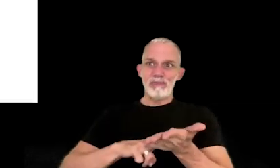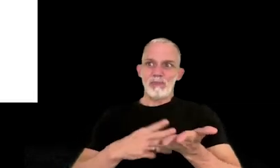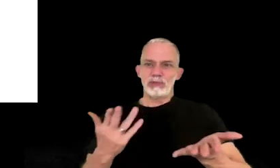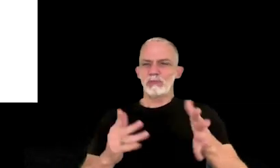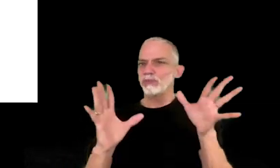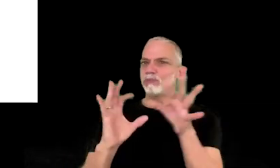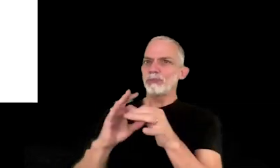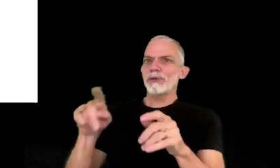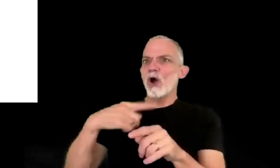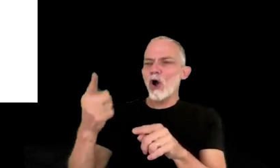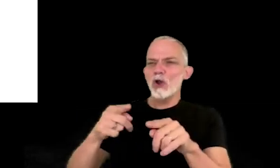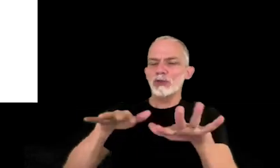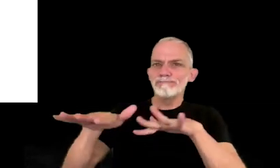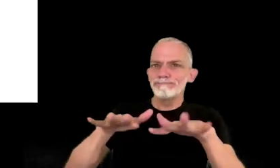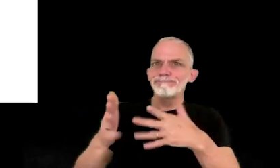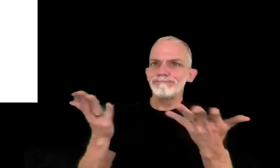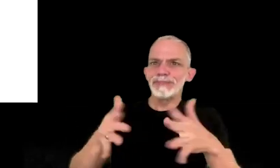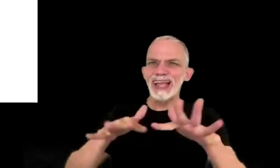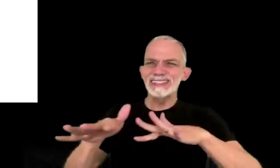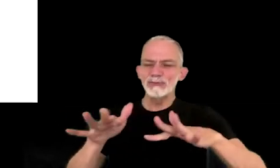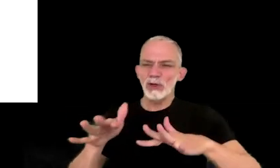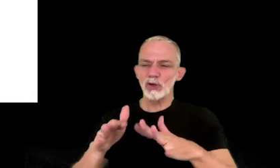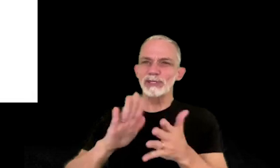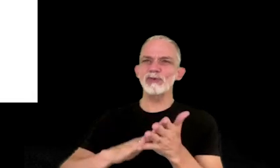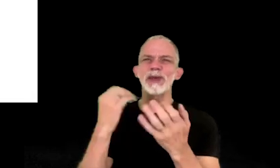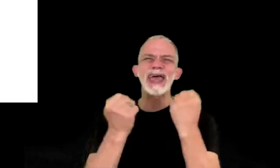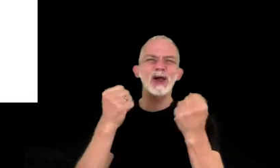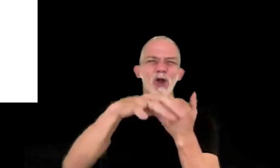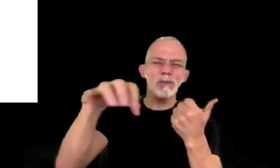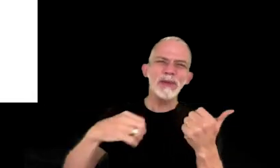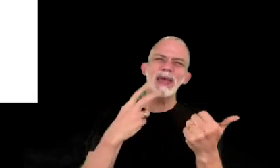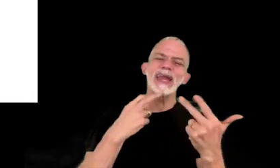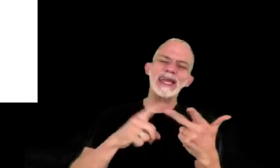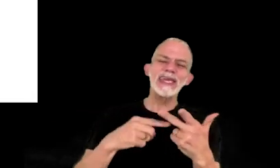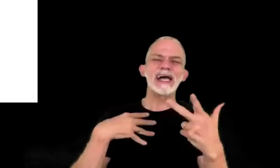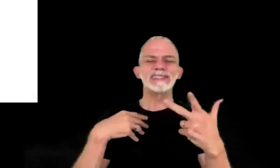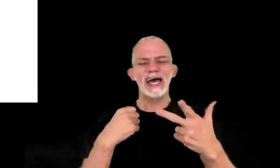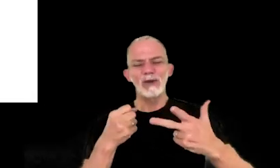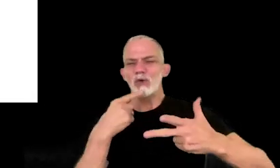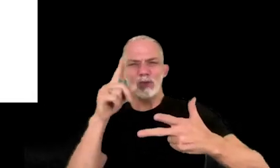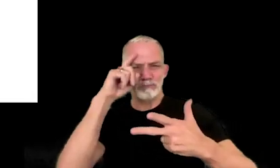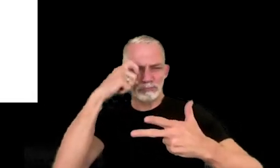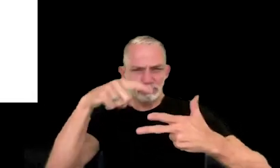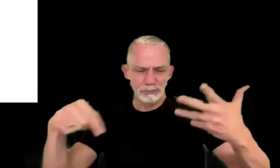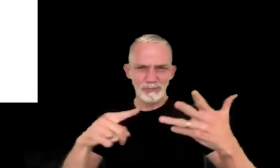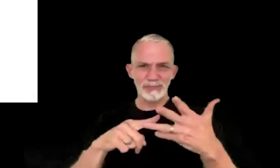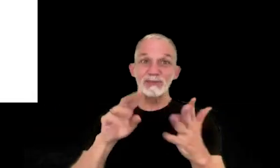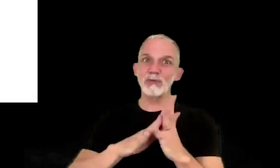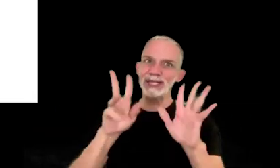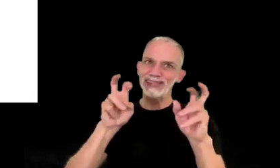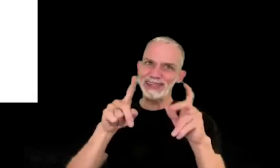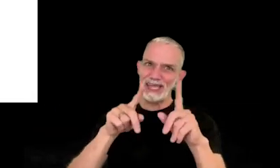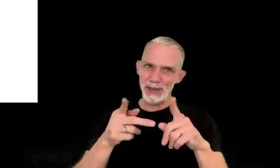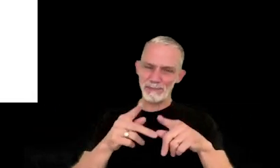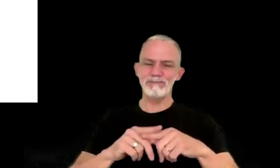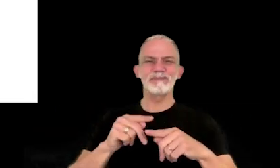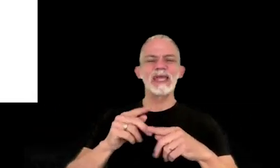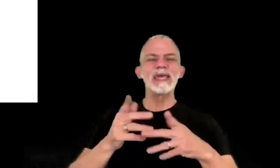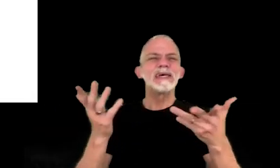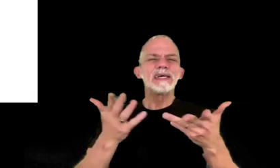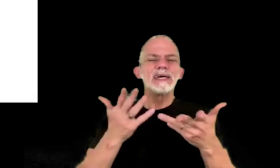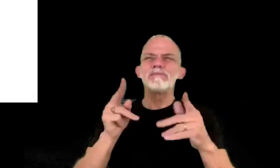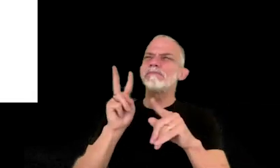con otros actores que hacen a los sectores económicos, energéticos, de la salud, etcétera, en esta temática en particular. Y los problemas ambientales